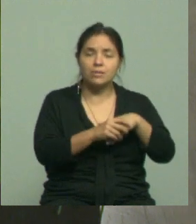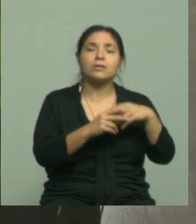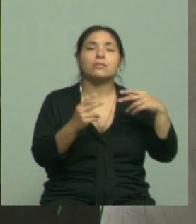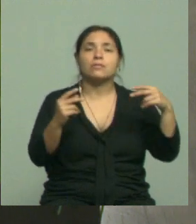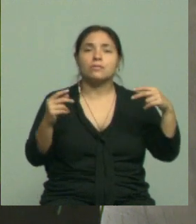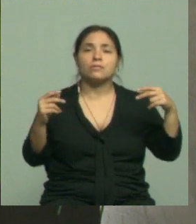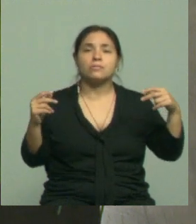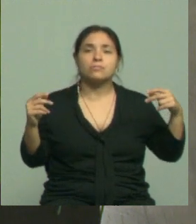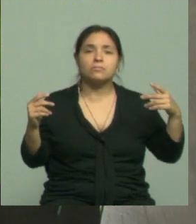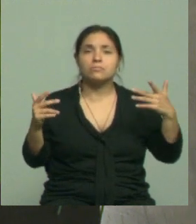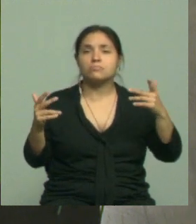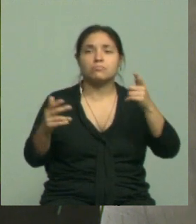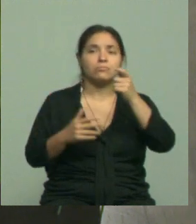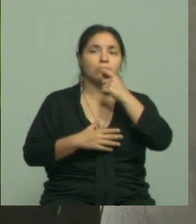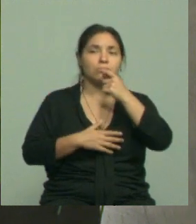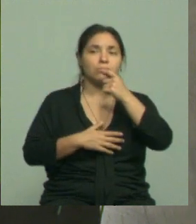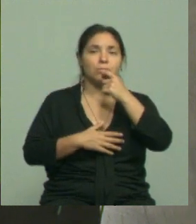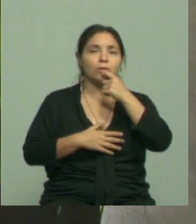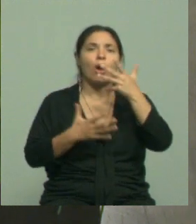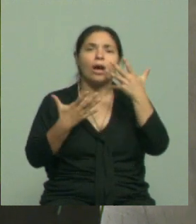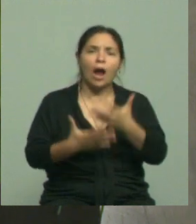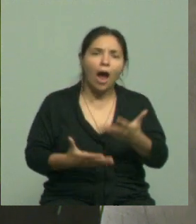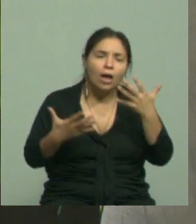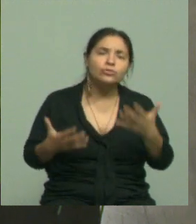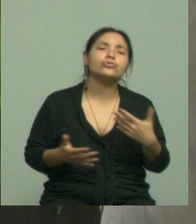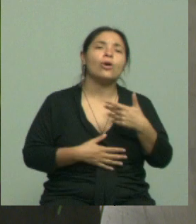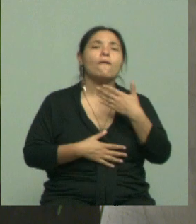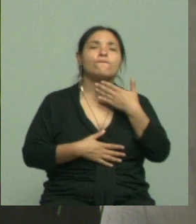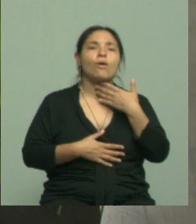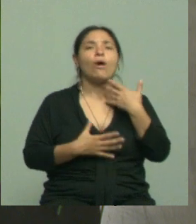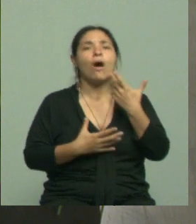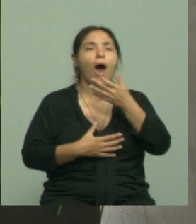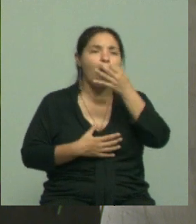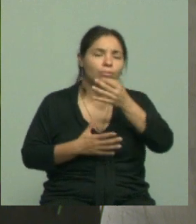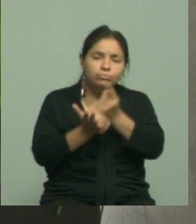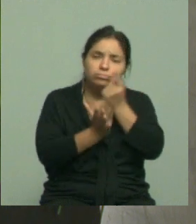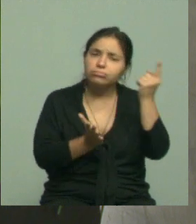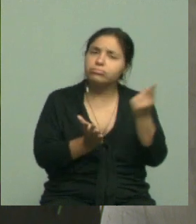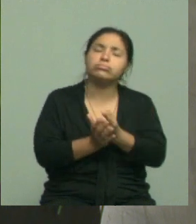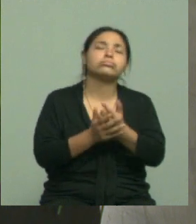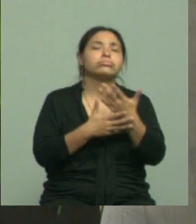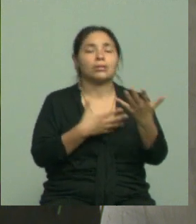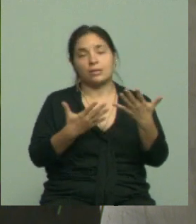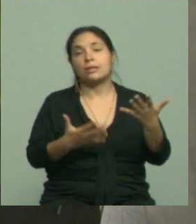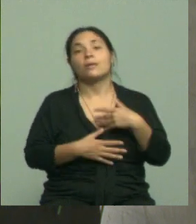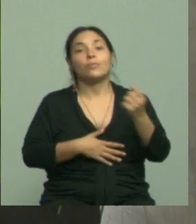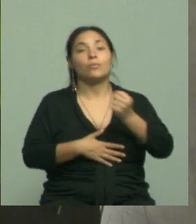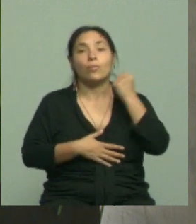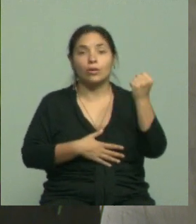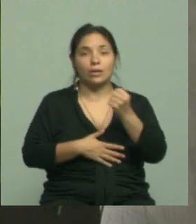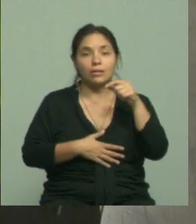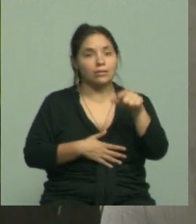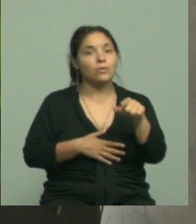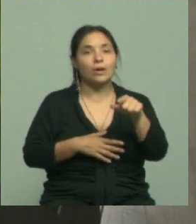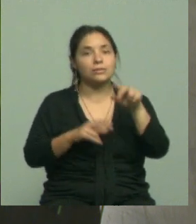no, llego, hablo 2 palabras, me canso, no quiero hablar más. Entonces, bueno, un poco la importancia acá de poder abordar